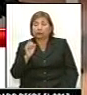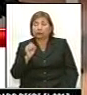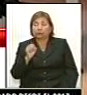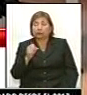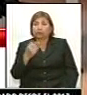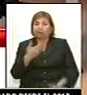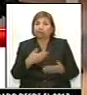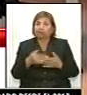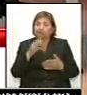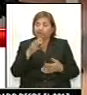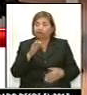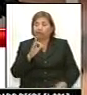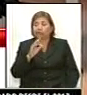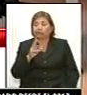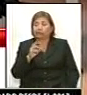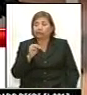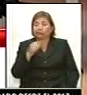con